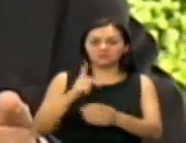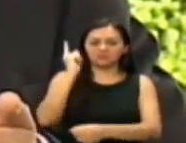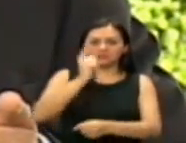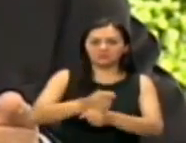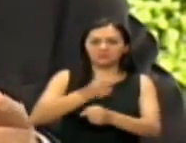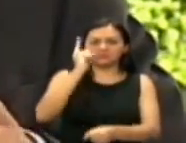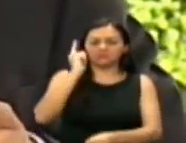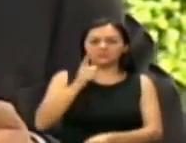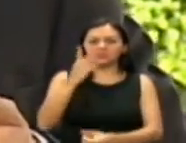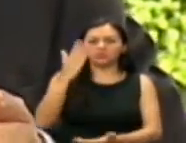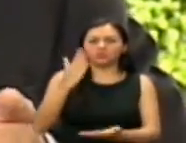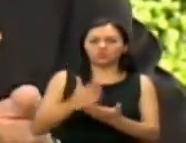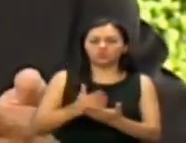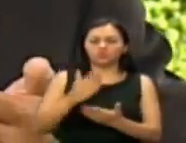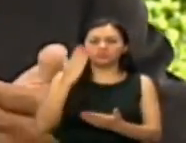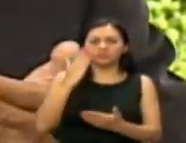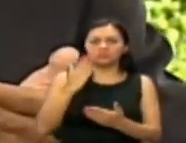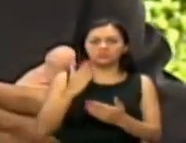Decrétese suspender